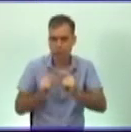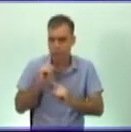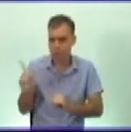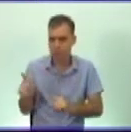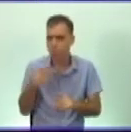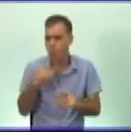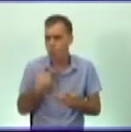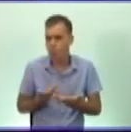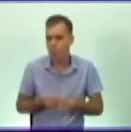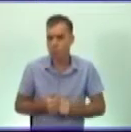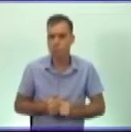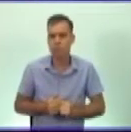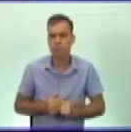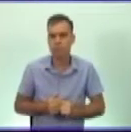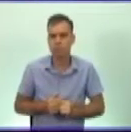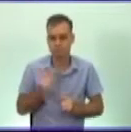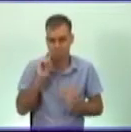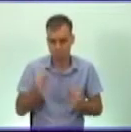cuerpo cilindro.